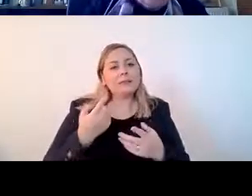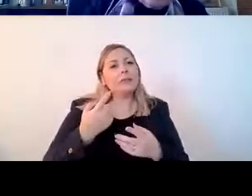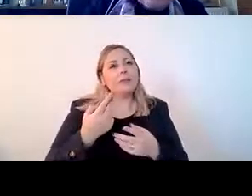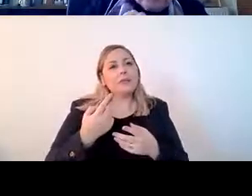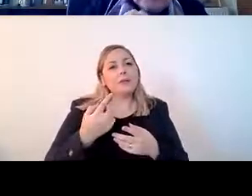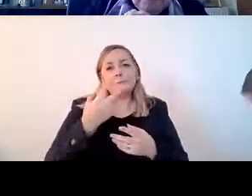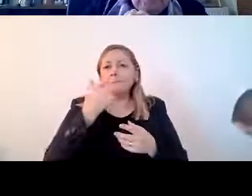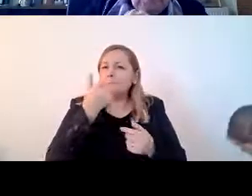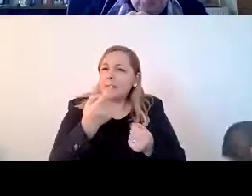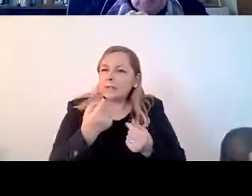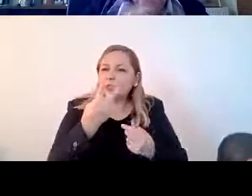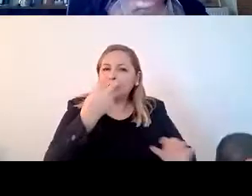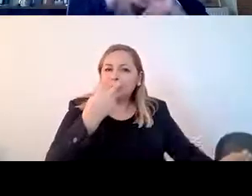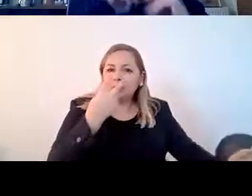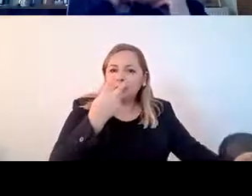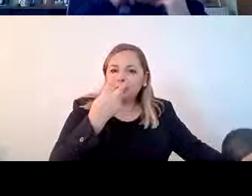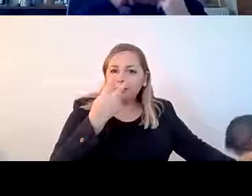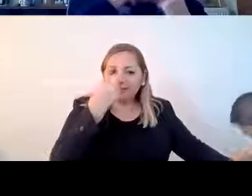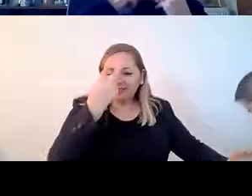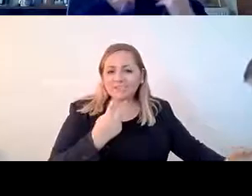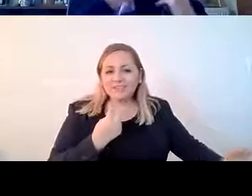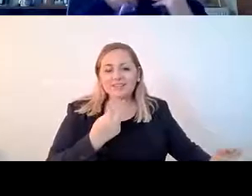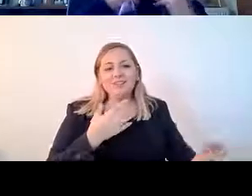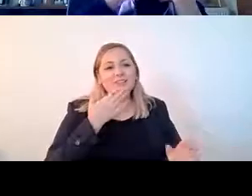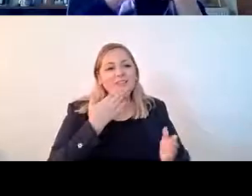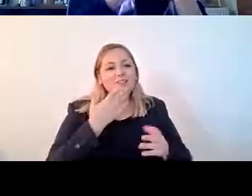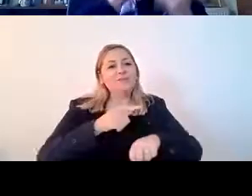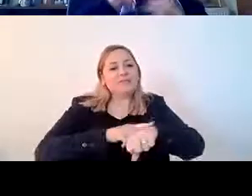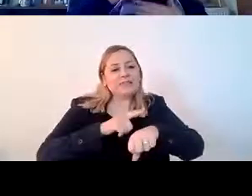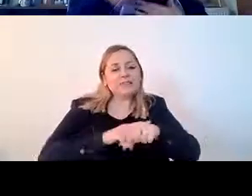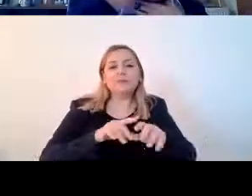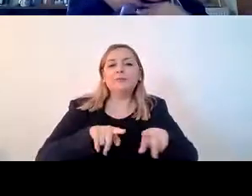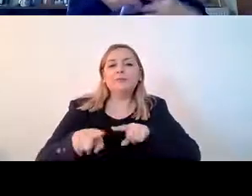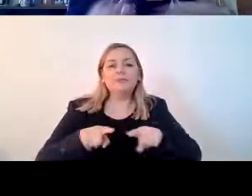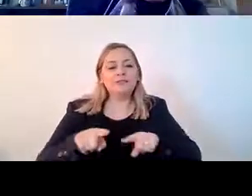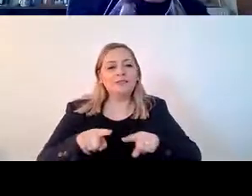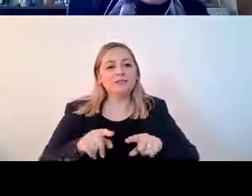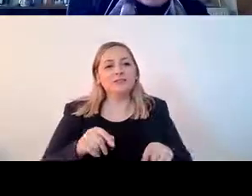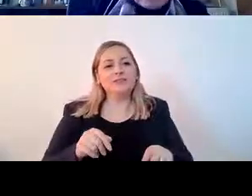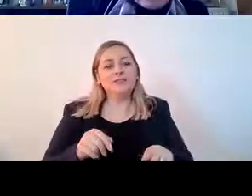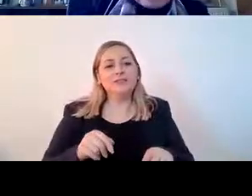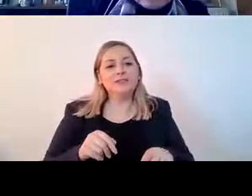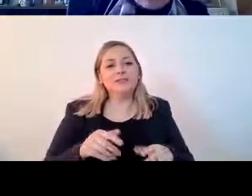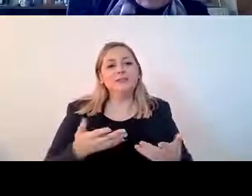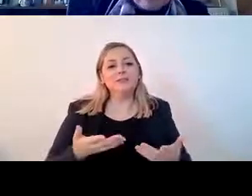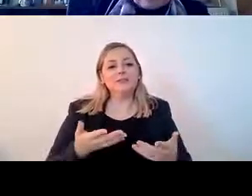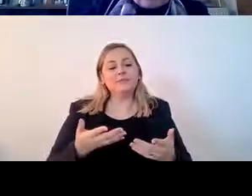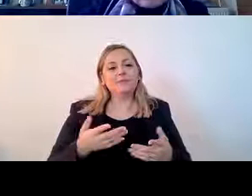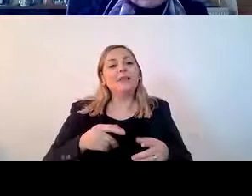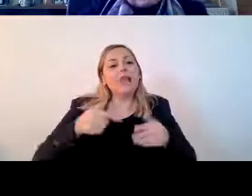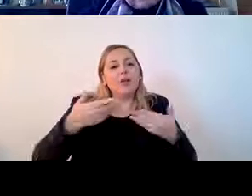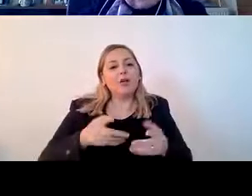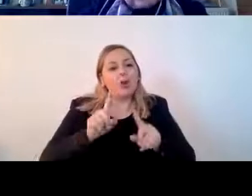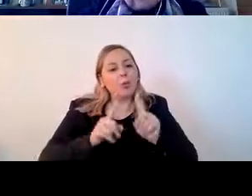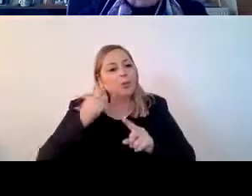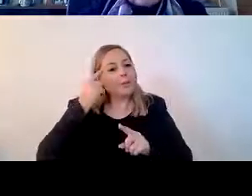ciegos con respecto al tiempo. No saben cuánto va a demorar ciertas acciones ni fechas límite. Parece que funcionan en el ahora. Entonces